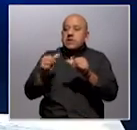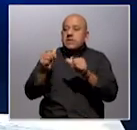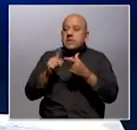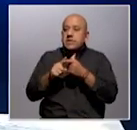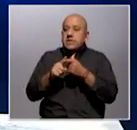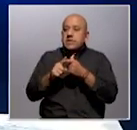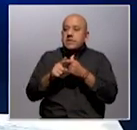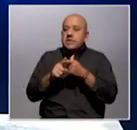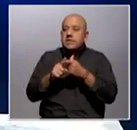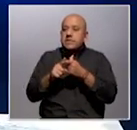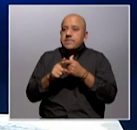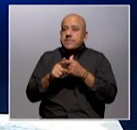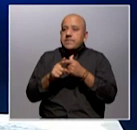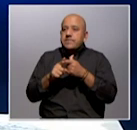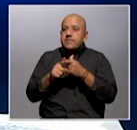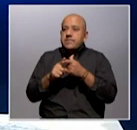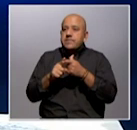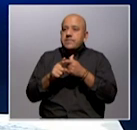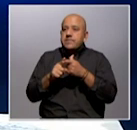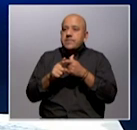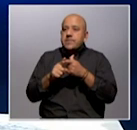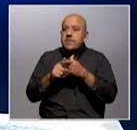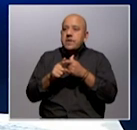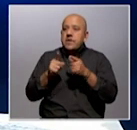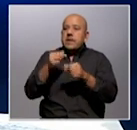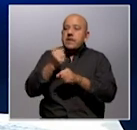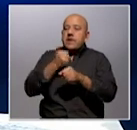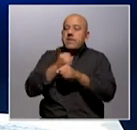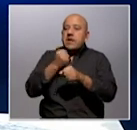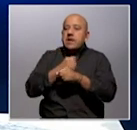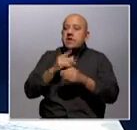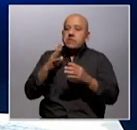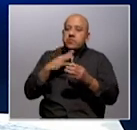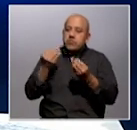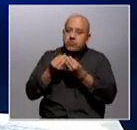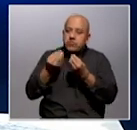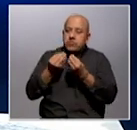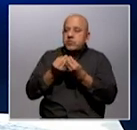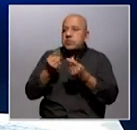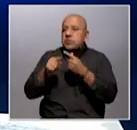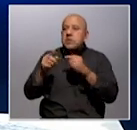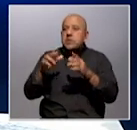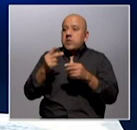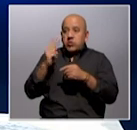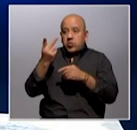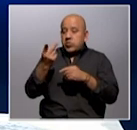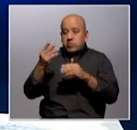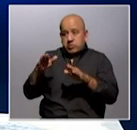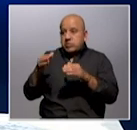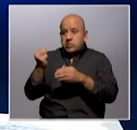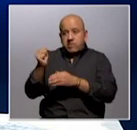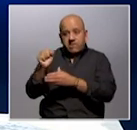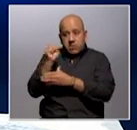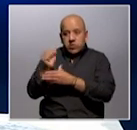viven que son laboralmente trabajan muchísimo eso y son dos de los más reconocidos diseñadores gráficos de